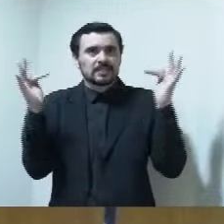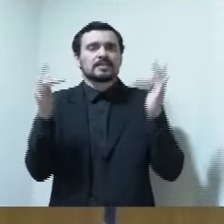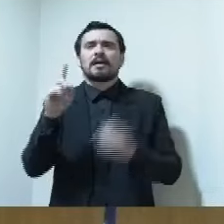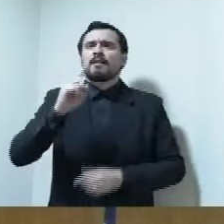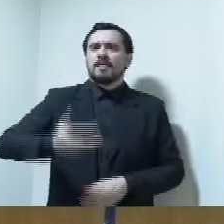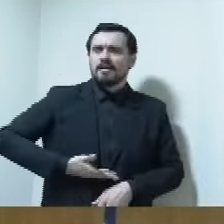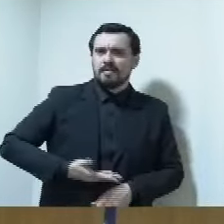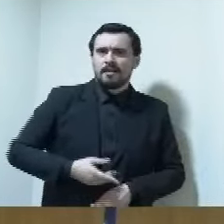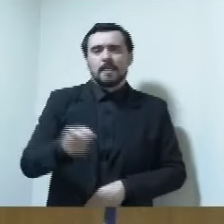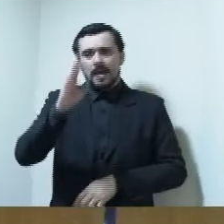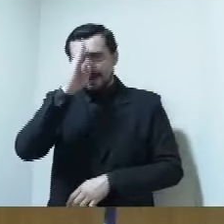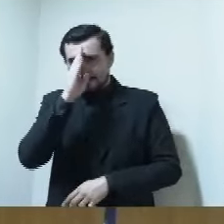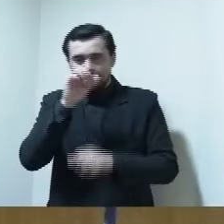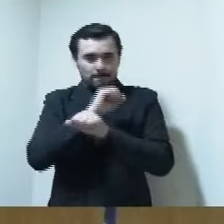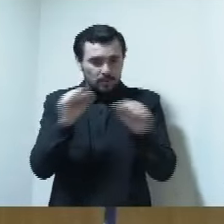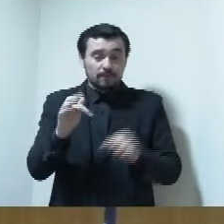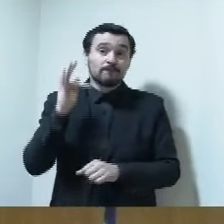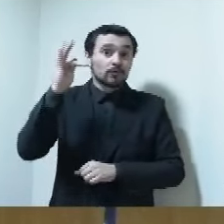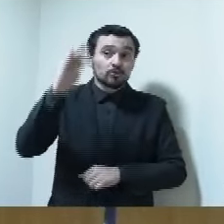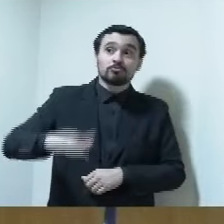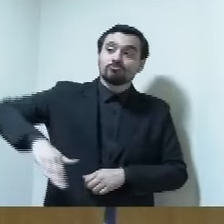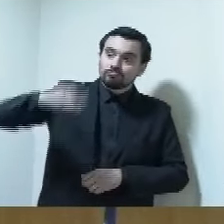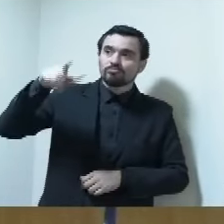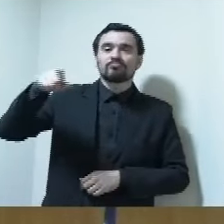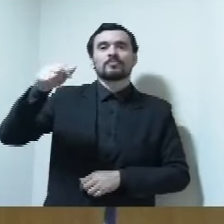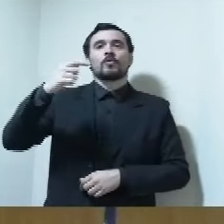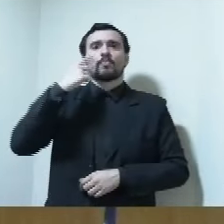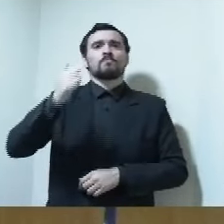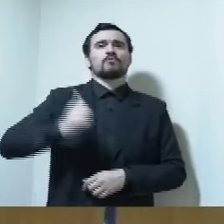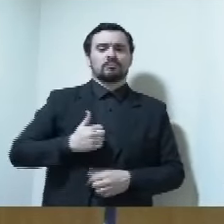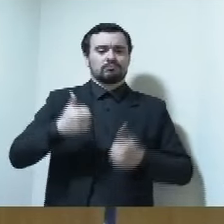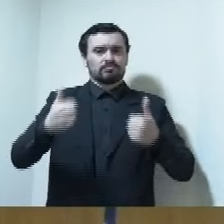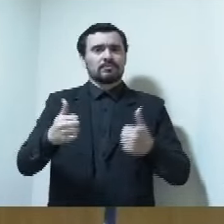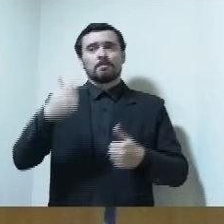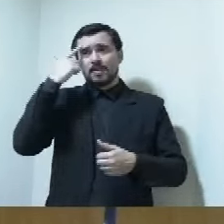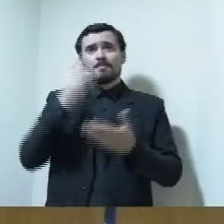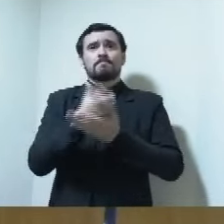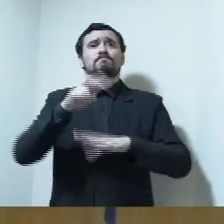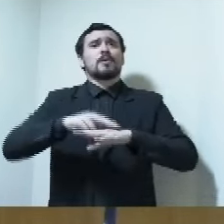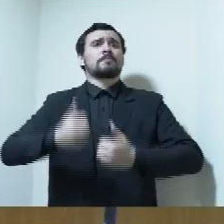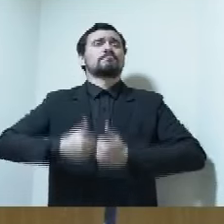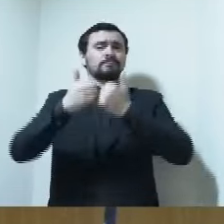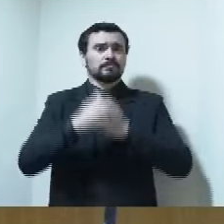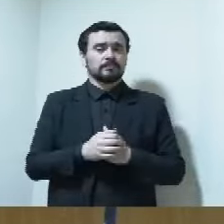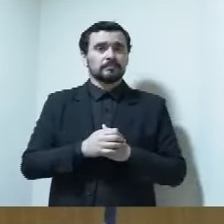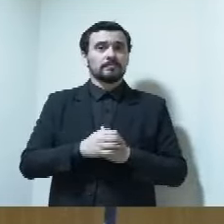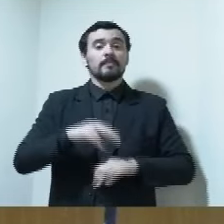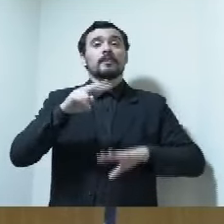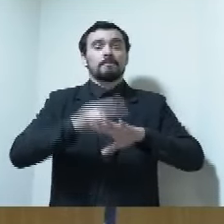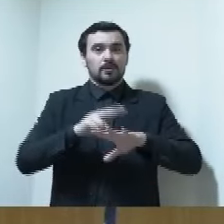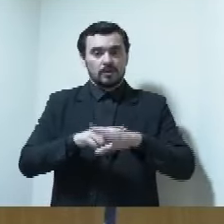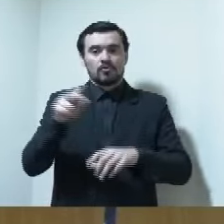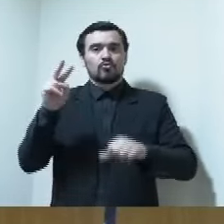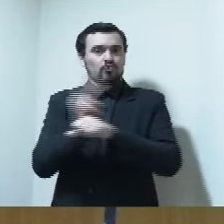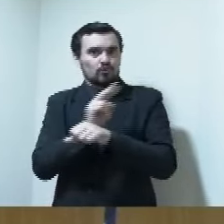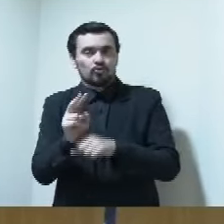hambre, aprendan y puedan convertirse en el futuro en hombres y mujeres que hagan grande a nuestra patria. Quiero un Paraguay que